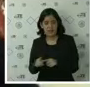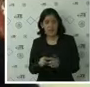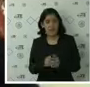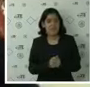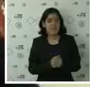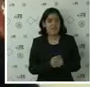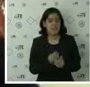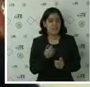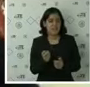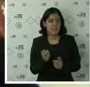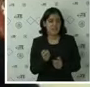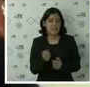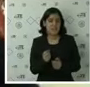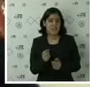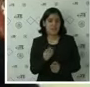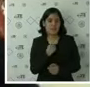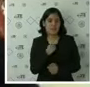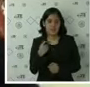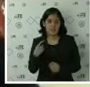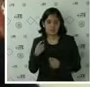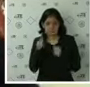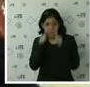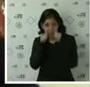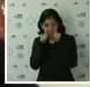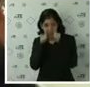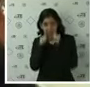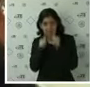toda la ciudadanía en general